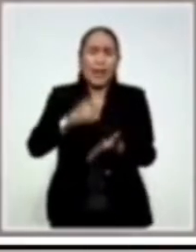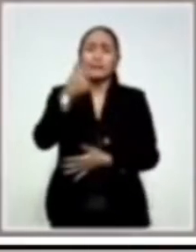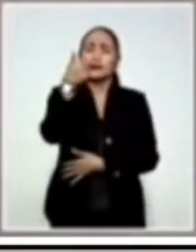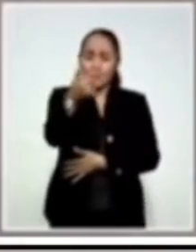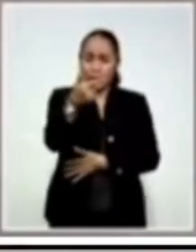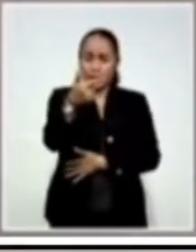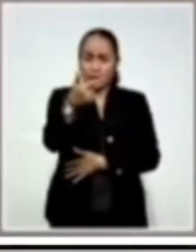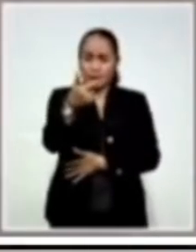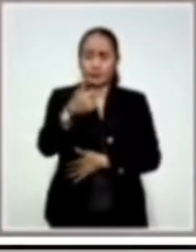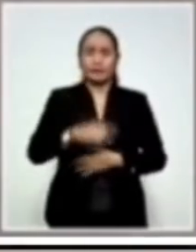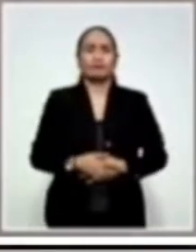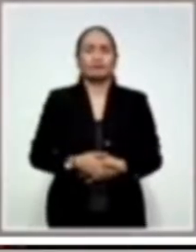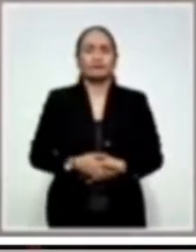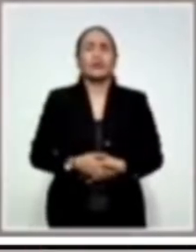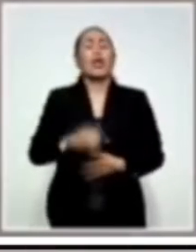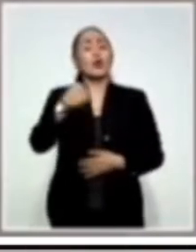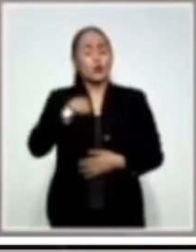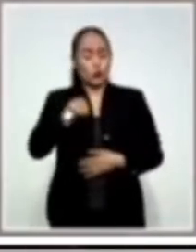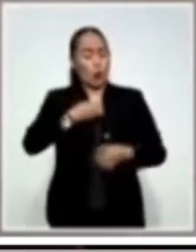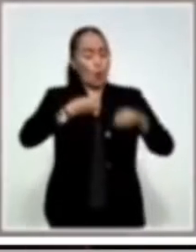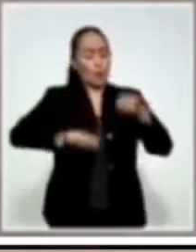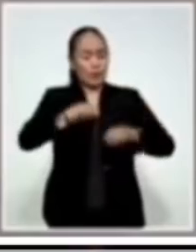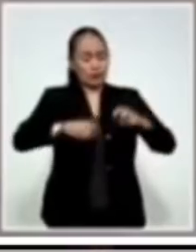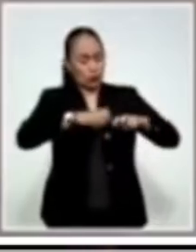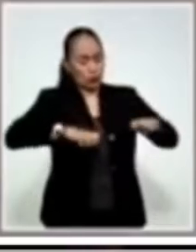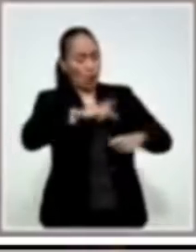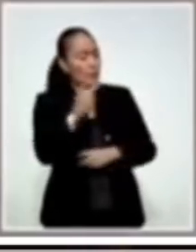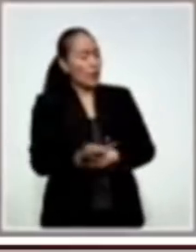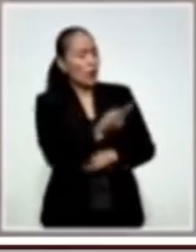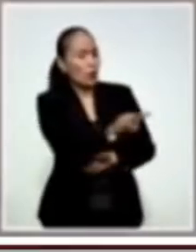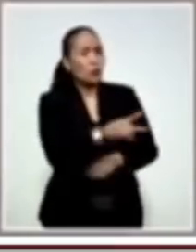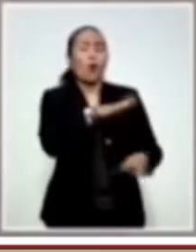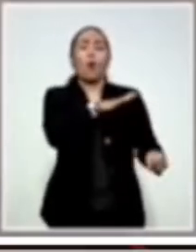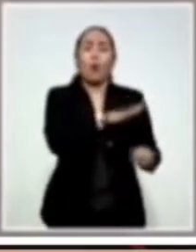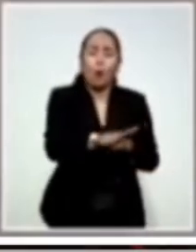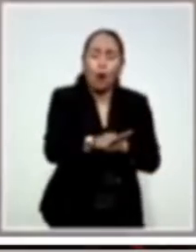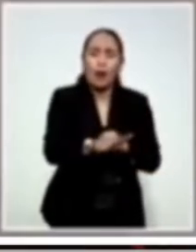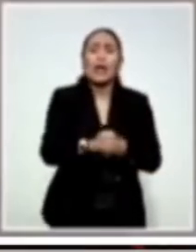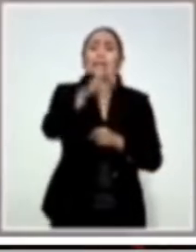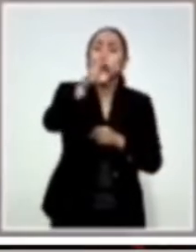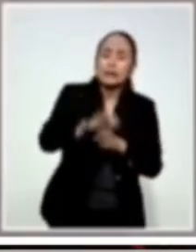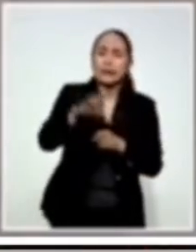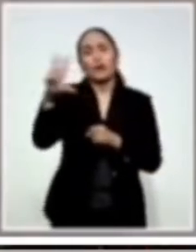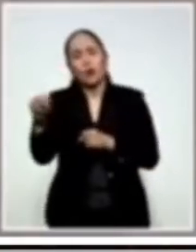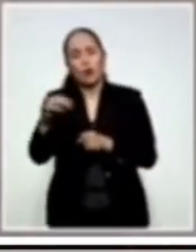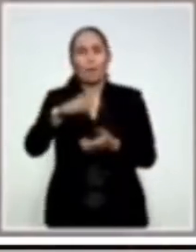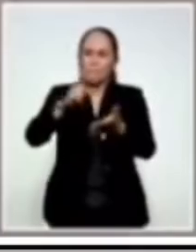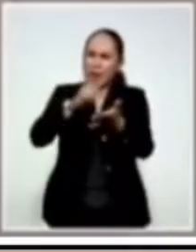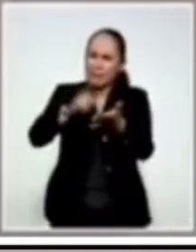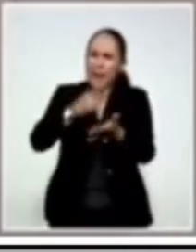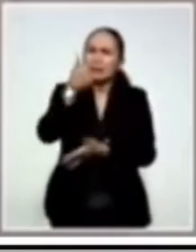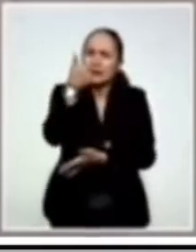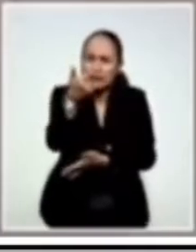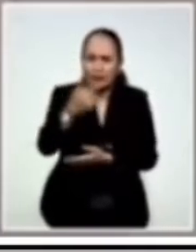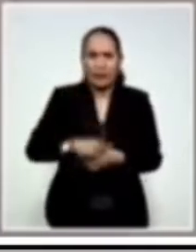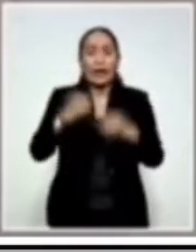veces, pregunto a los ministros cuál es el sentido de su voto. 7 veces en sesión